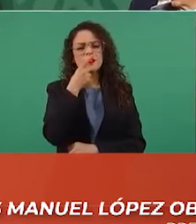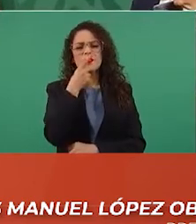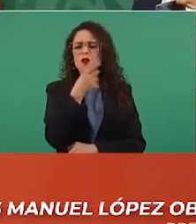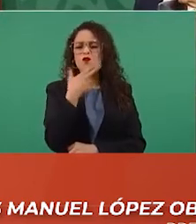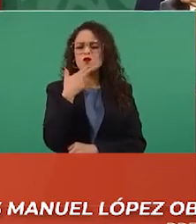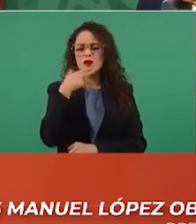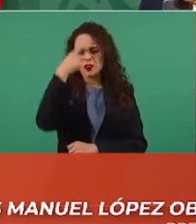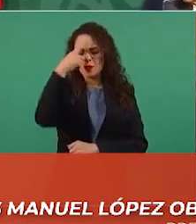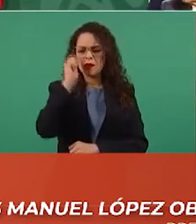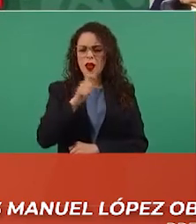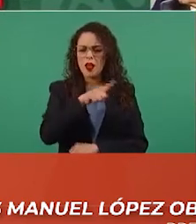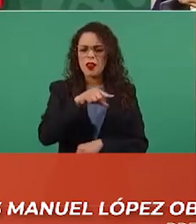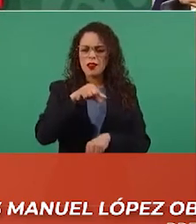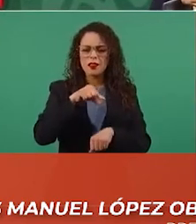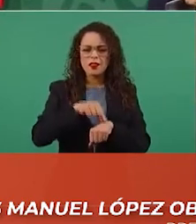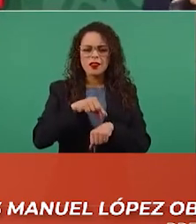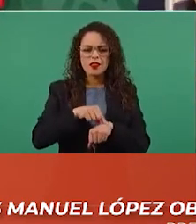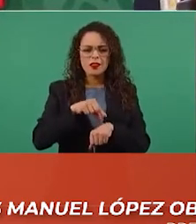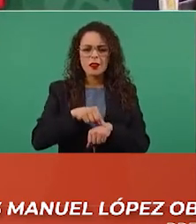hablando en términos médicos?